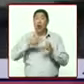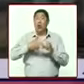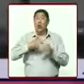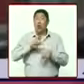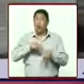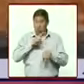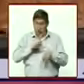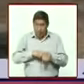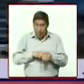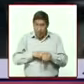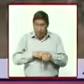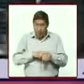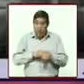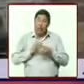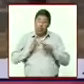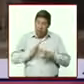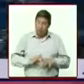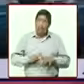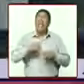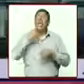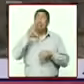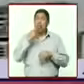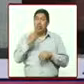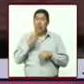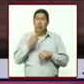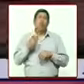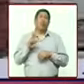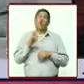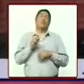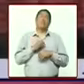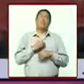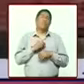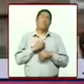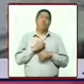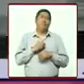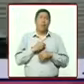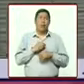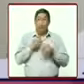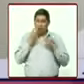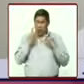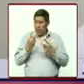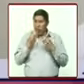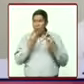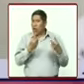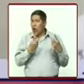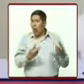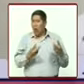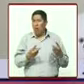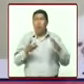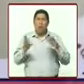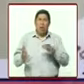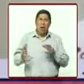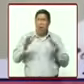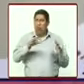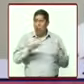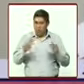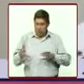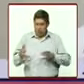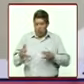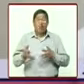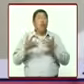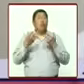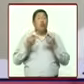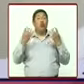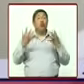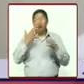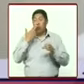el abastecimiento la gasolina especial. Pero eso es prácticamente, eso es relativo, porque en este momento en la